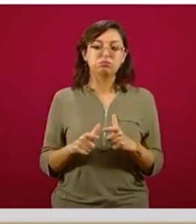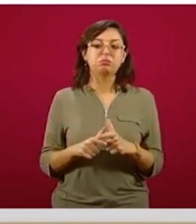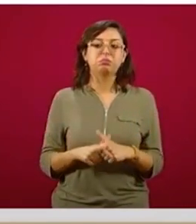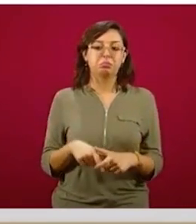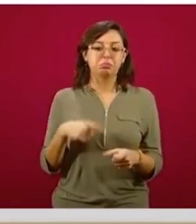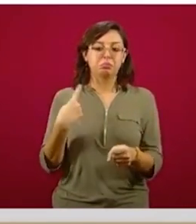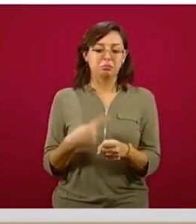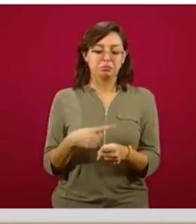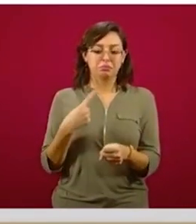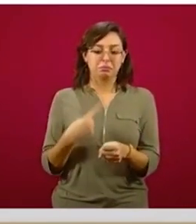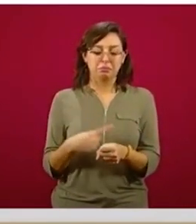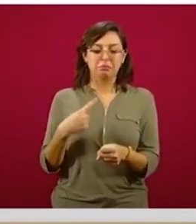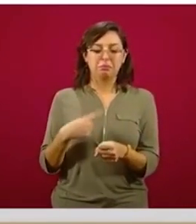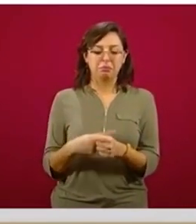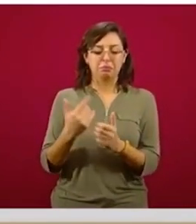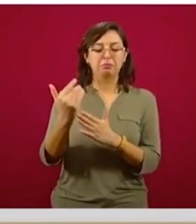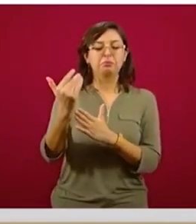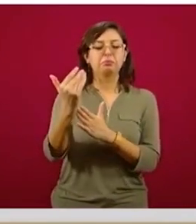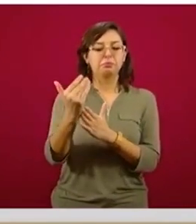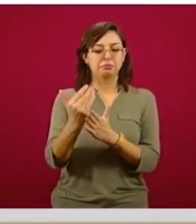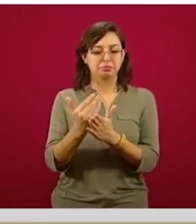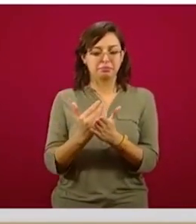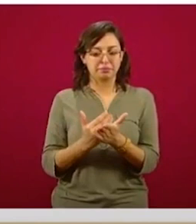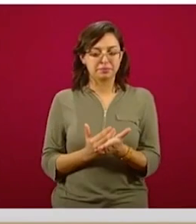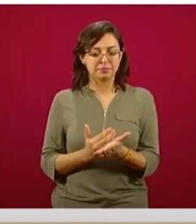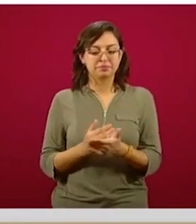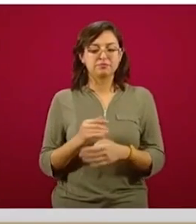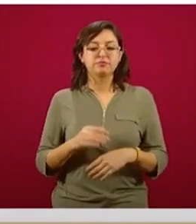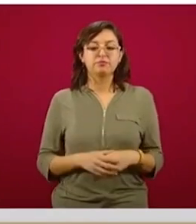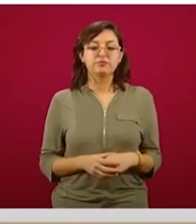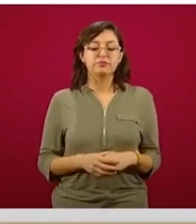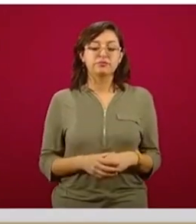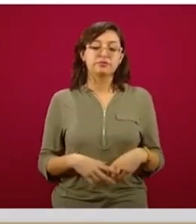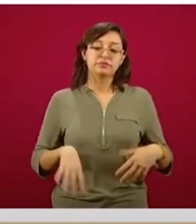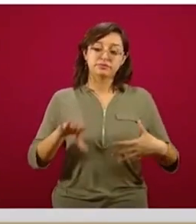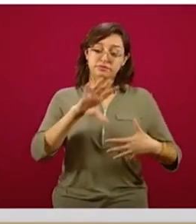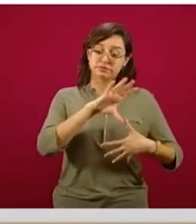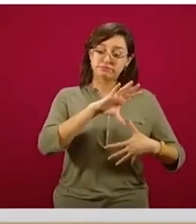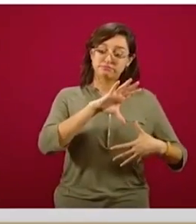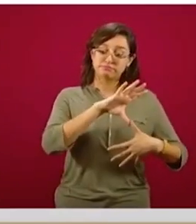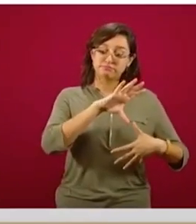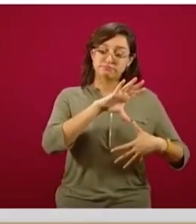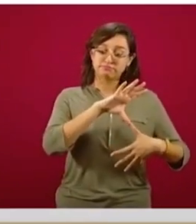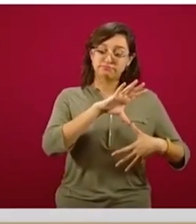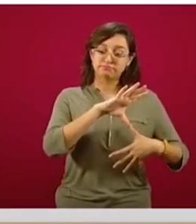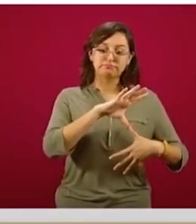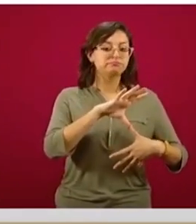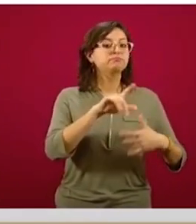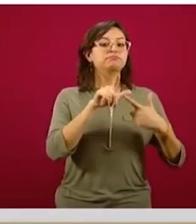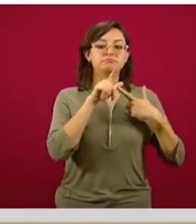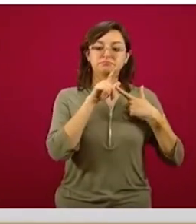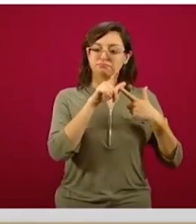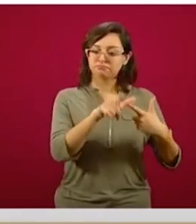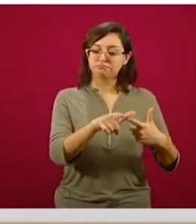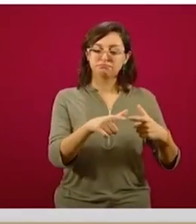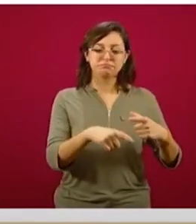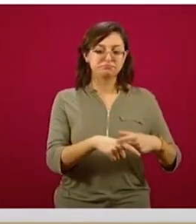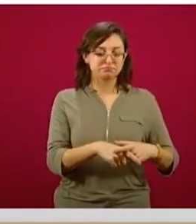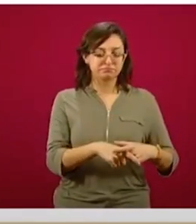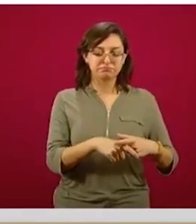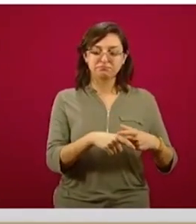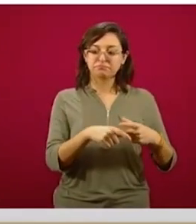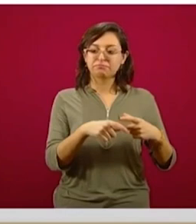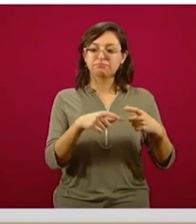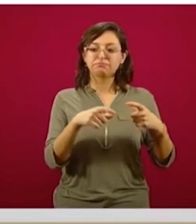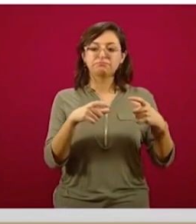presentan kovic mientras que la región de américa sigue subiendo esto es la